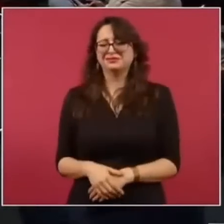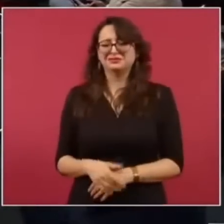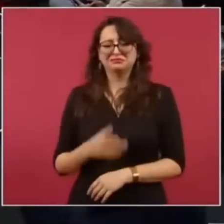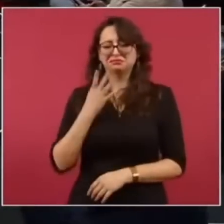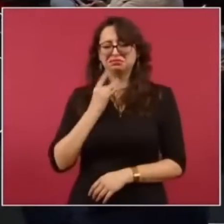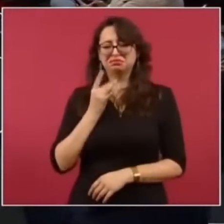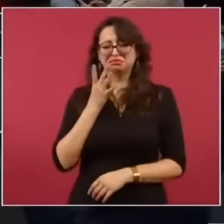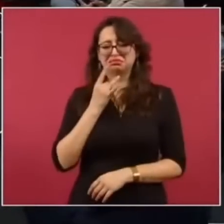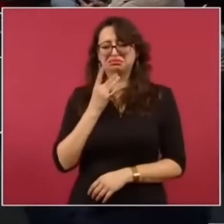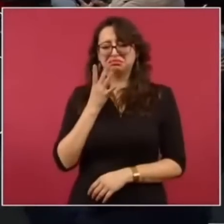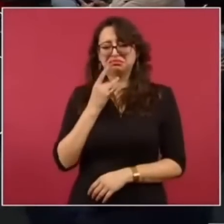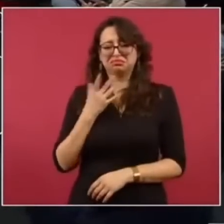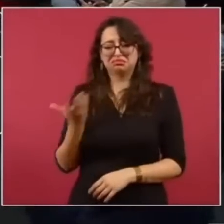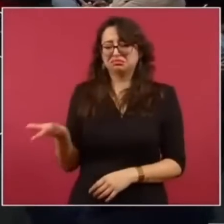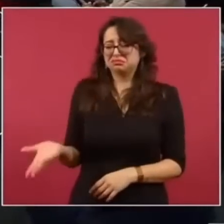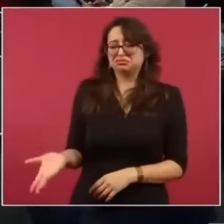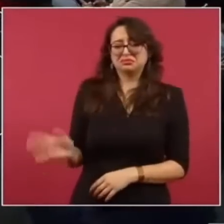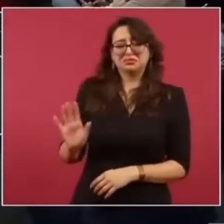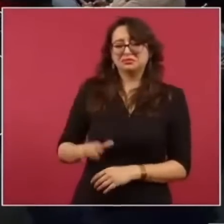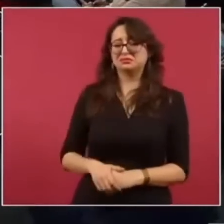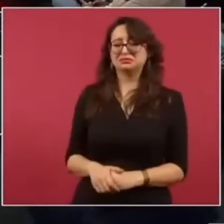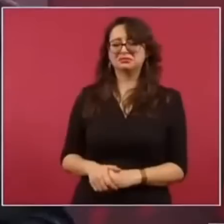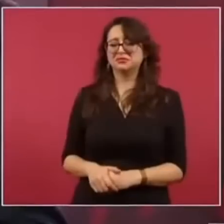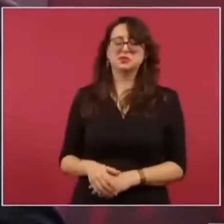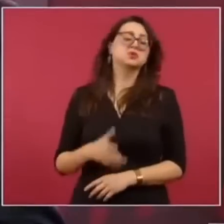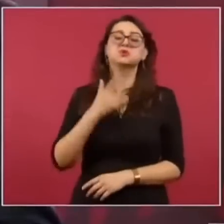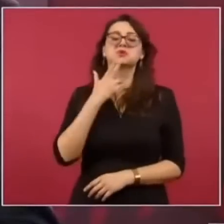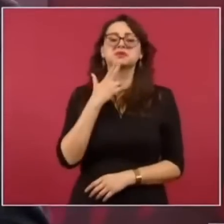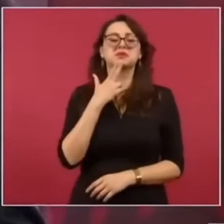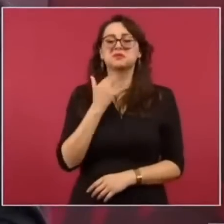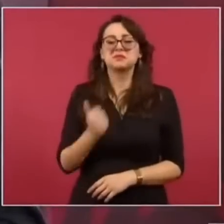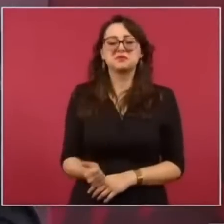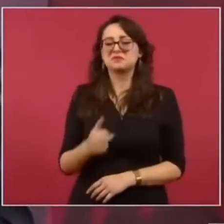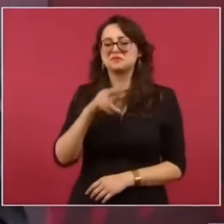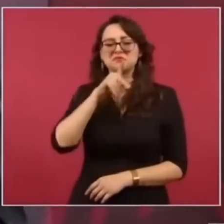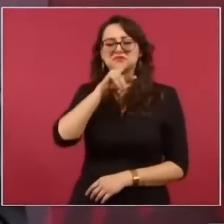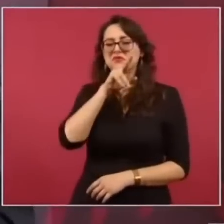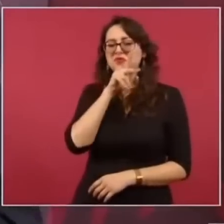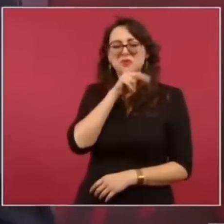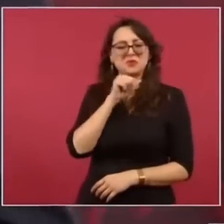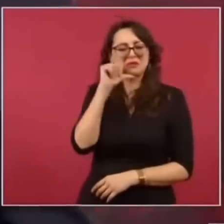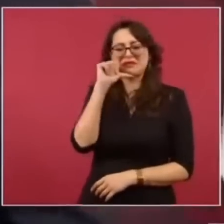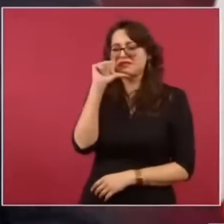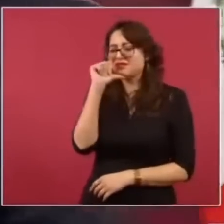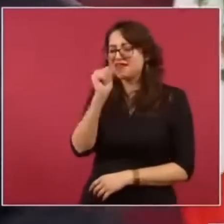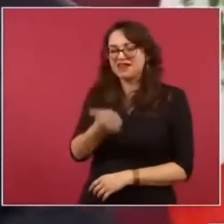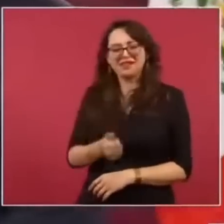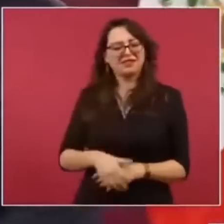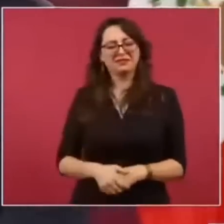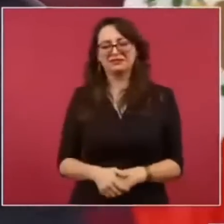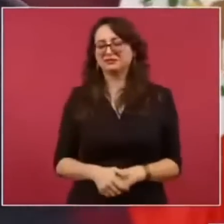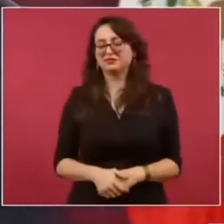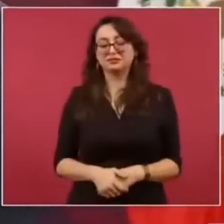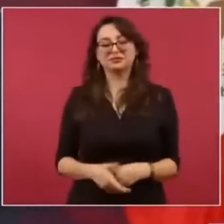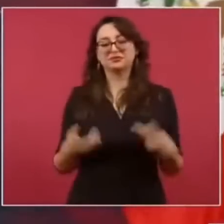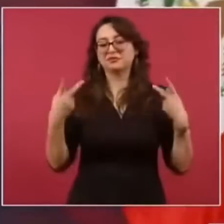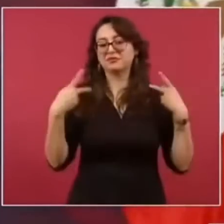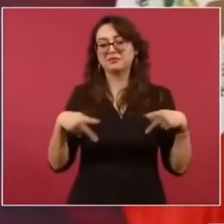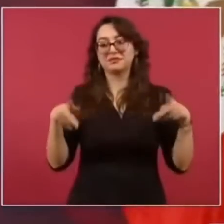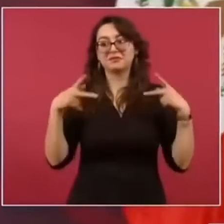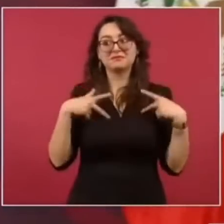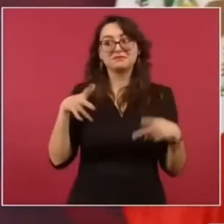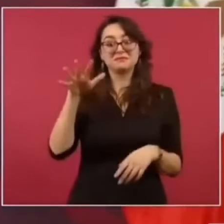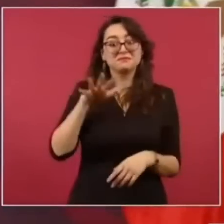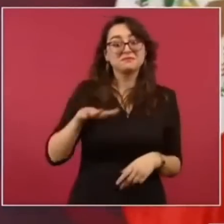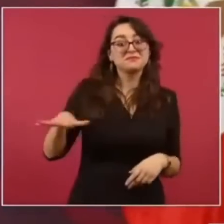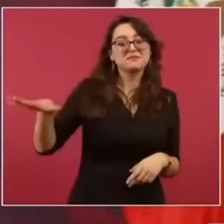campañas, ¿no?, de desprestigio, porque la gente de Tamaulipas está muy